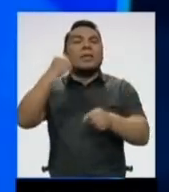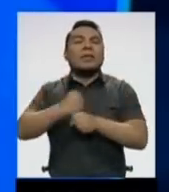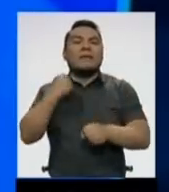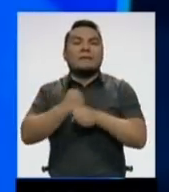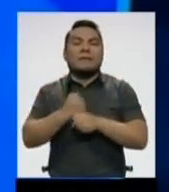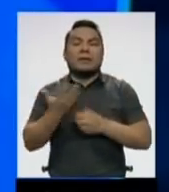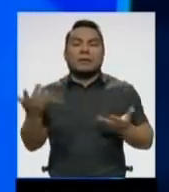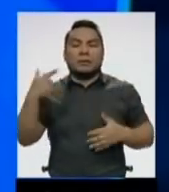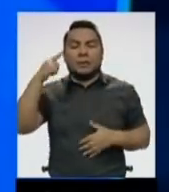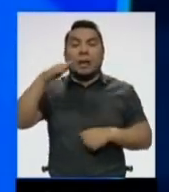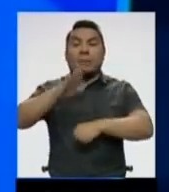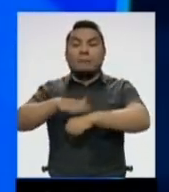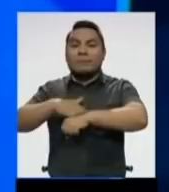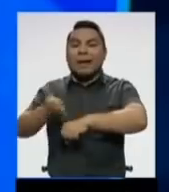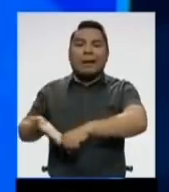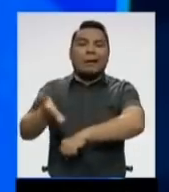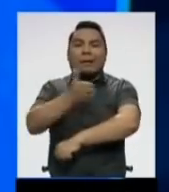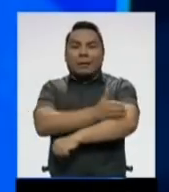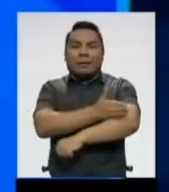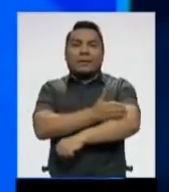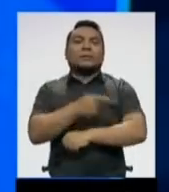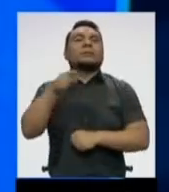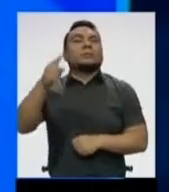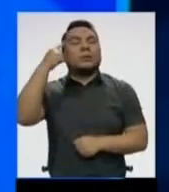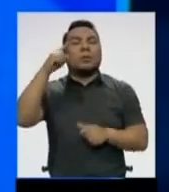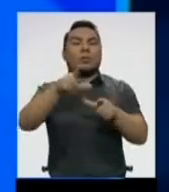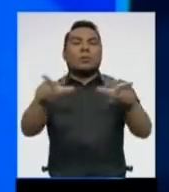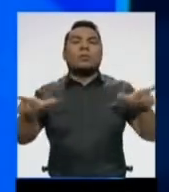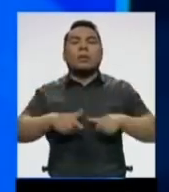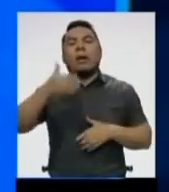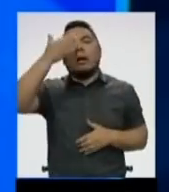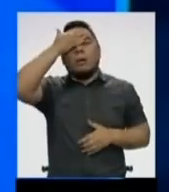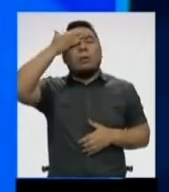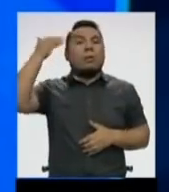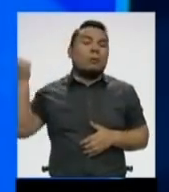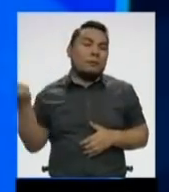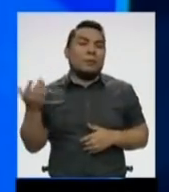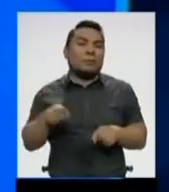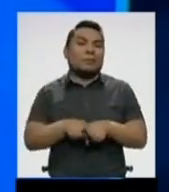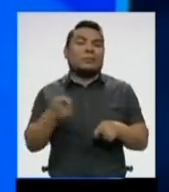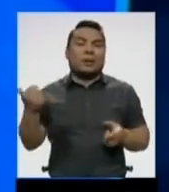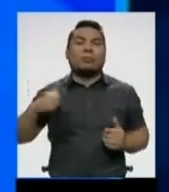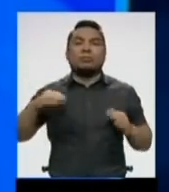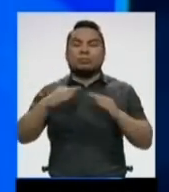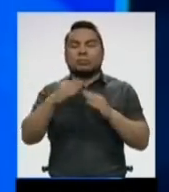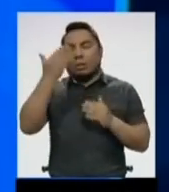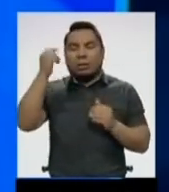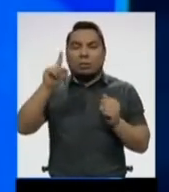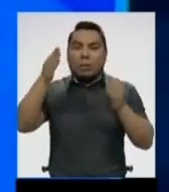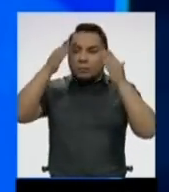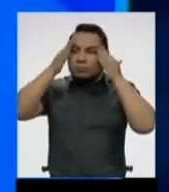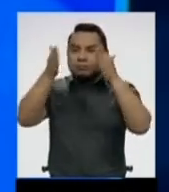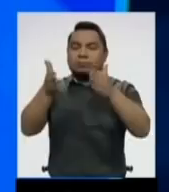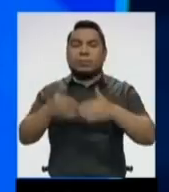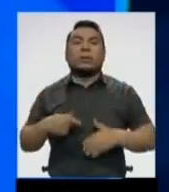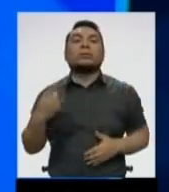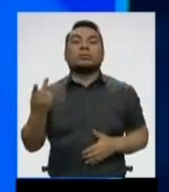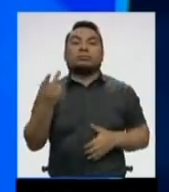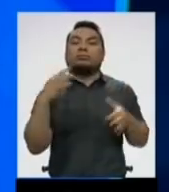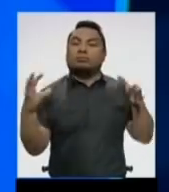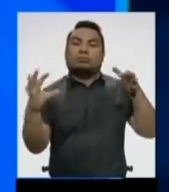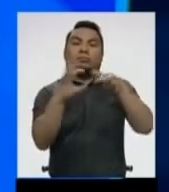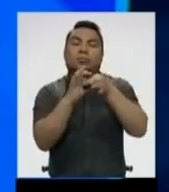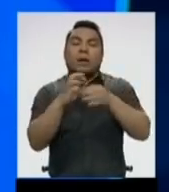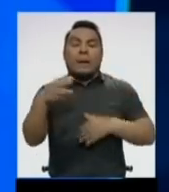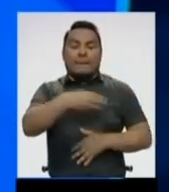sí en la labor preventiva, una situación olvidada hoy en la gestión de Lima Metropolitana. Iremos de la mano con